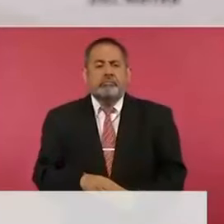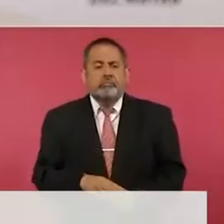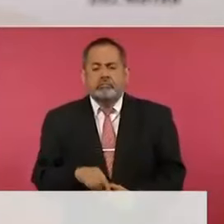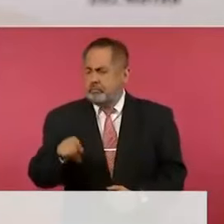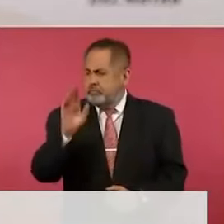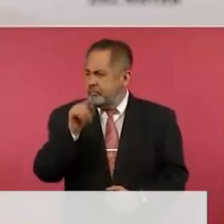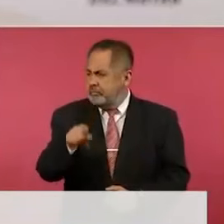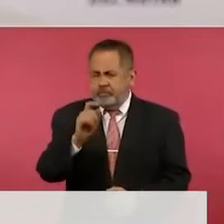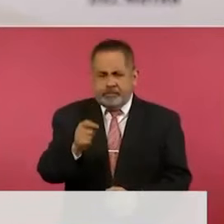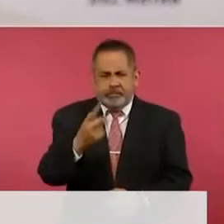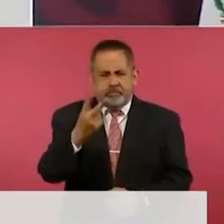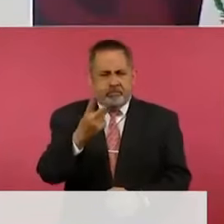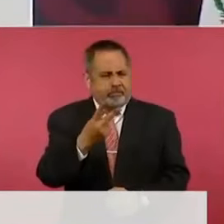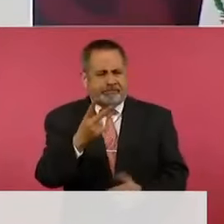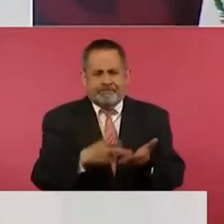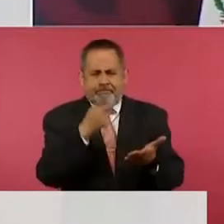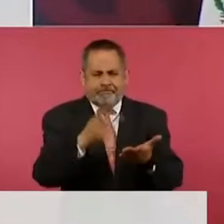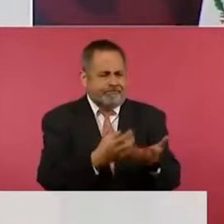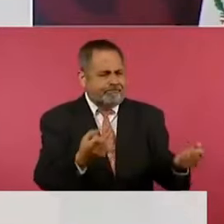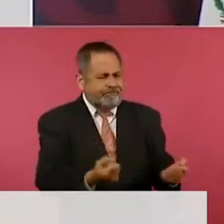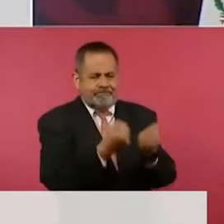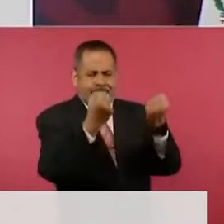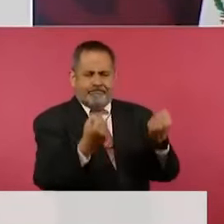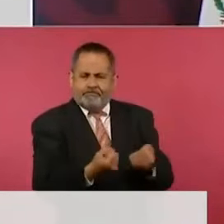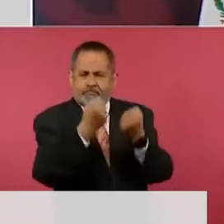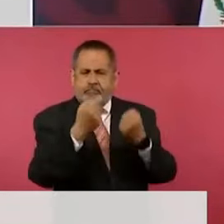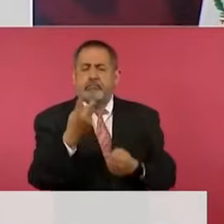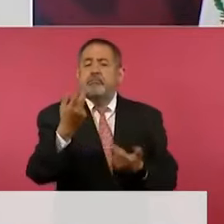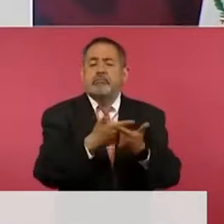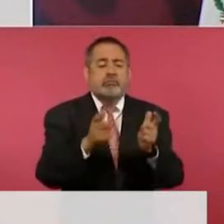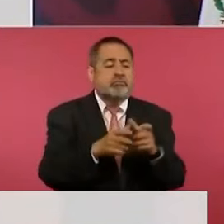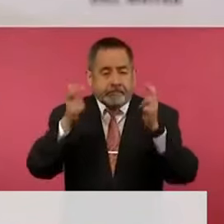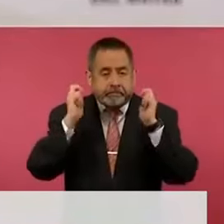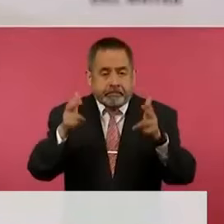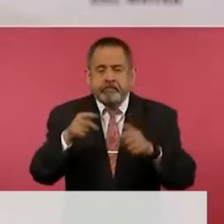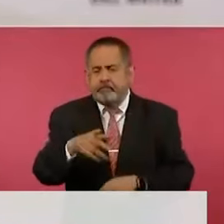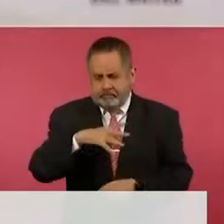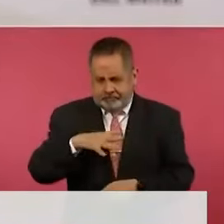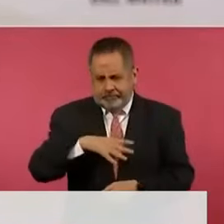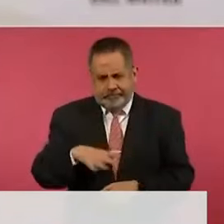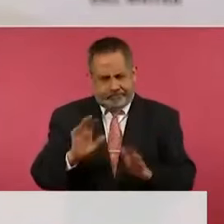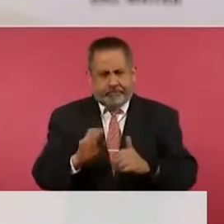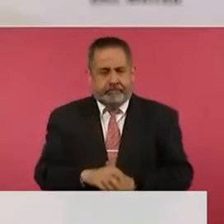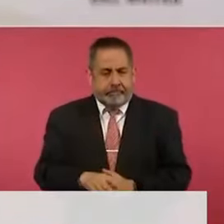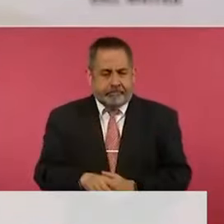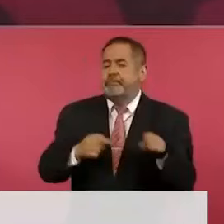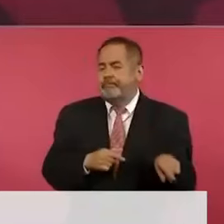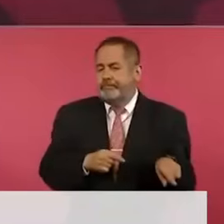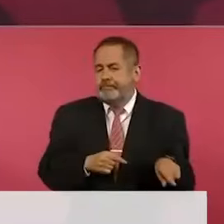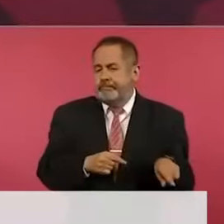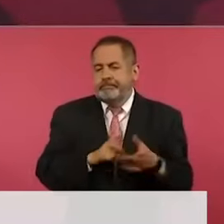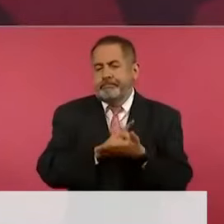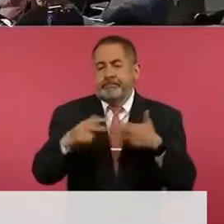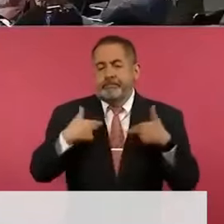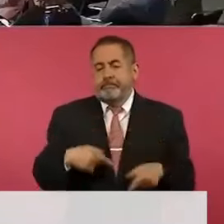Fueron dos enfrentamientos de dos grupos en Chiapas y esa organización de